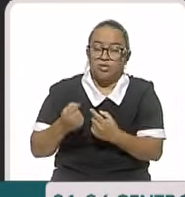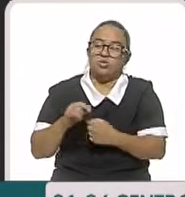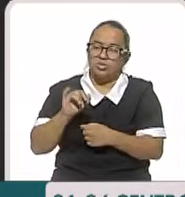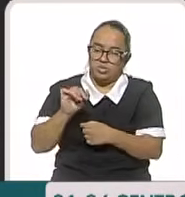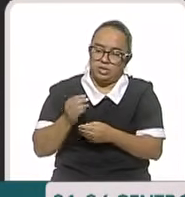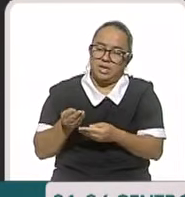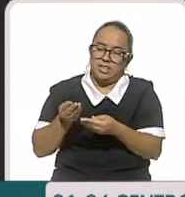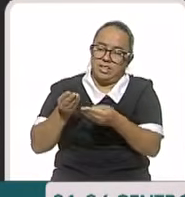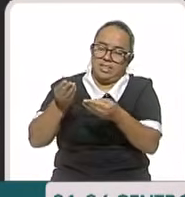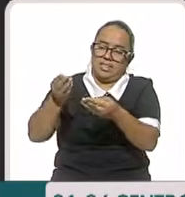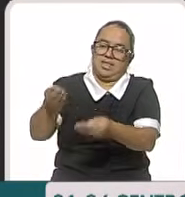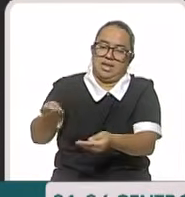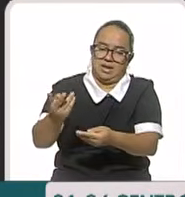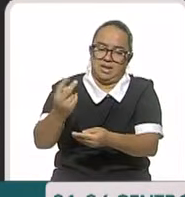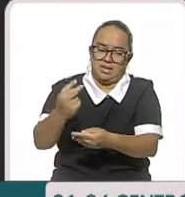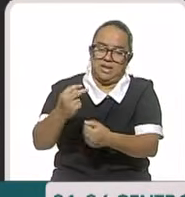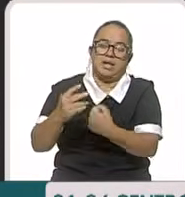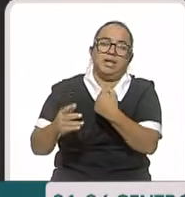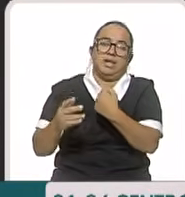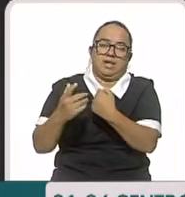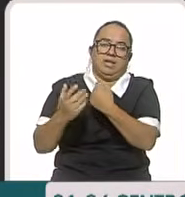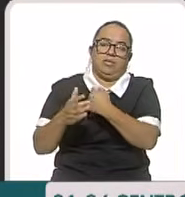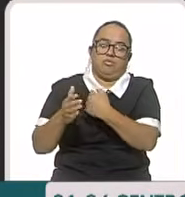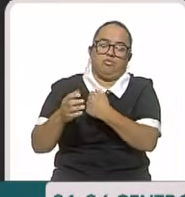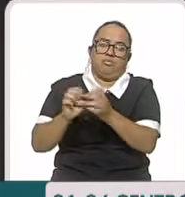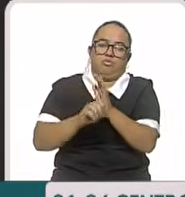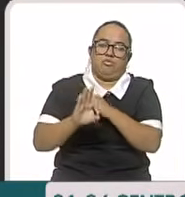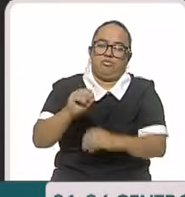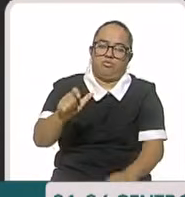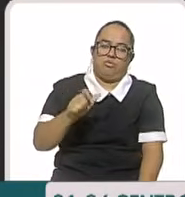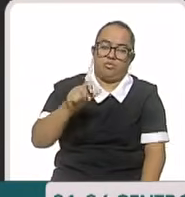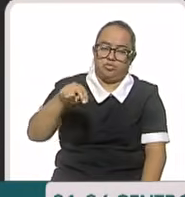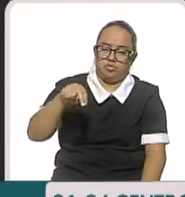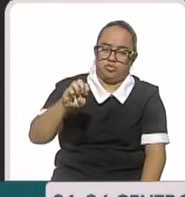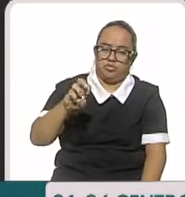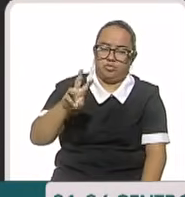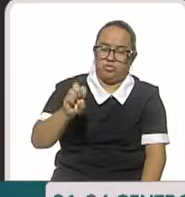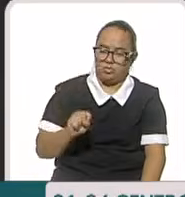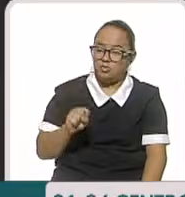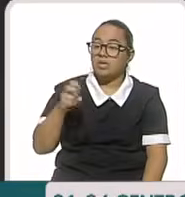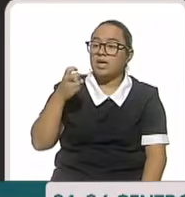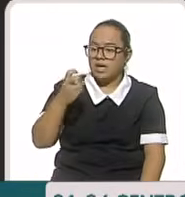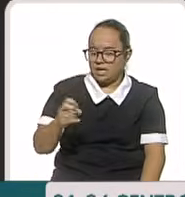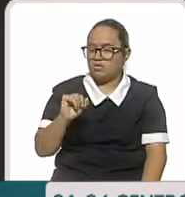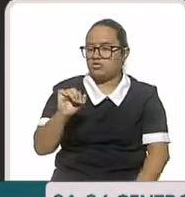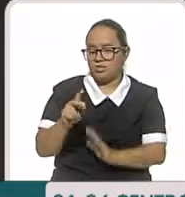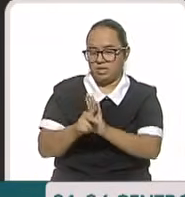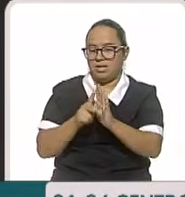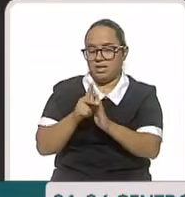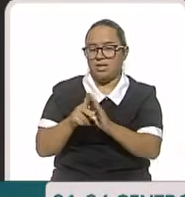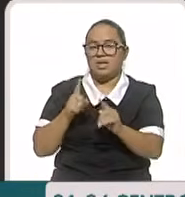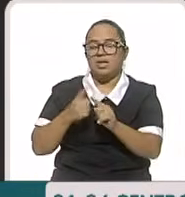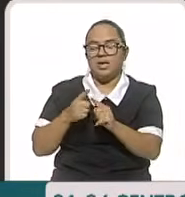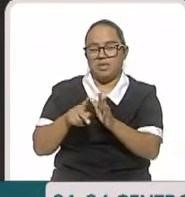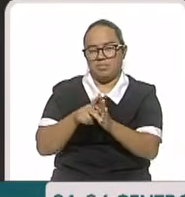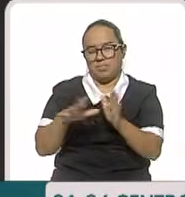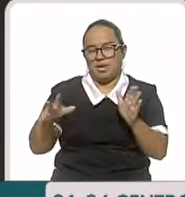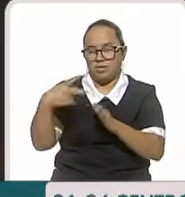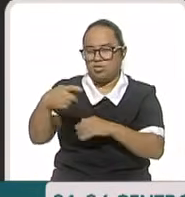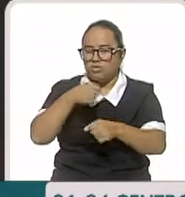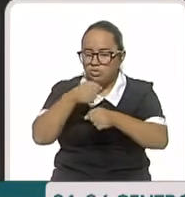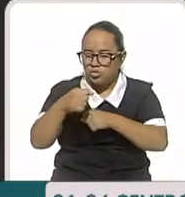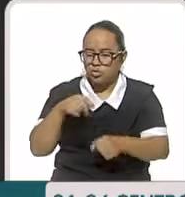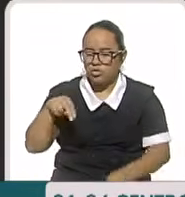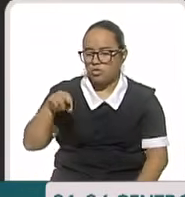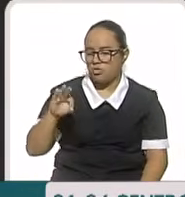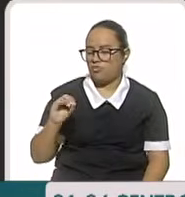bueno, tienen relación importante con el gobierno estadounidense, como es Fox News, que vimos, por ejemplo, este video fue publicado por un periodista de Fox News,